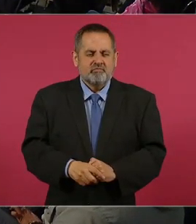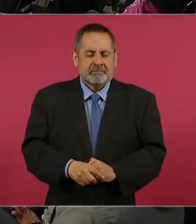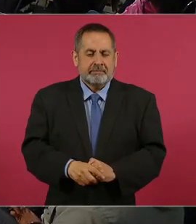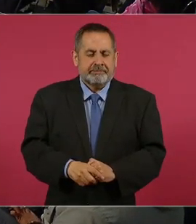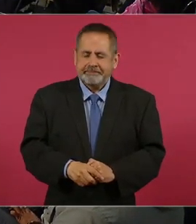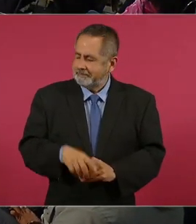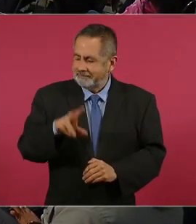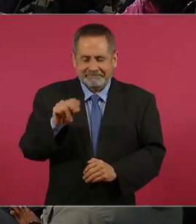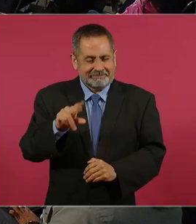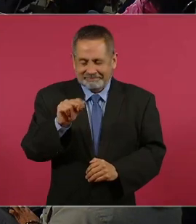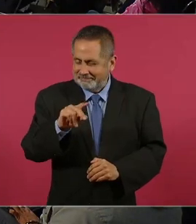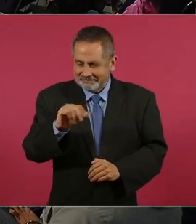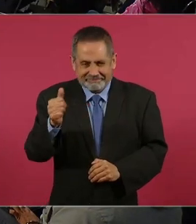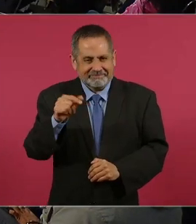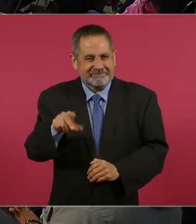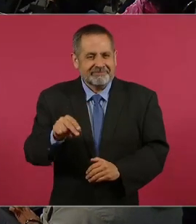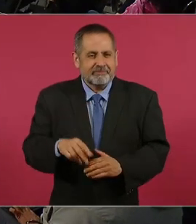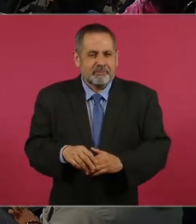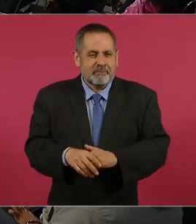No.